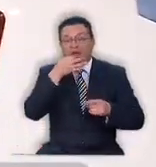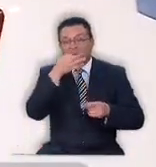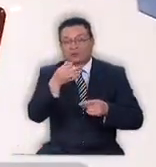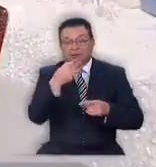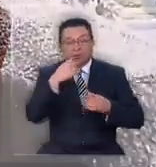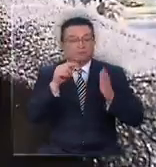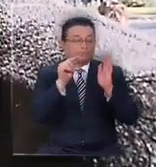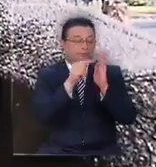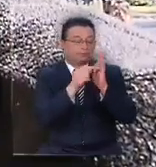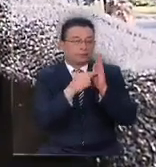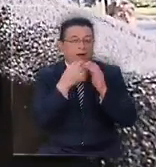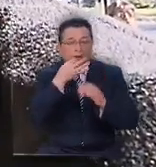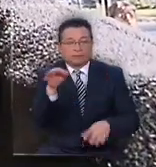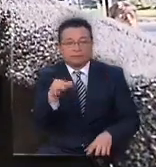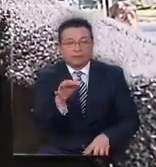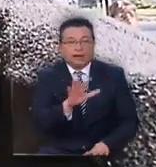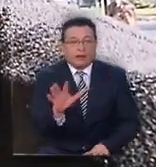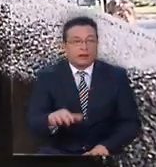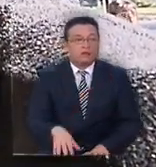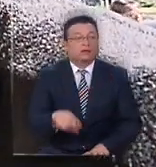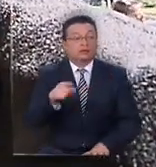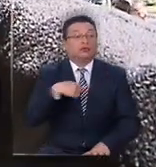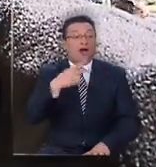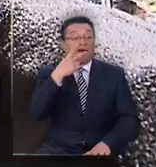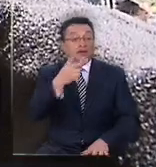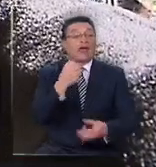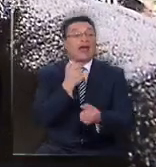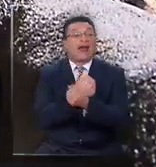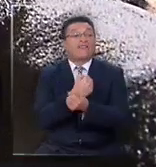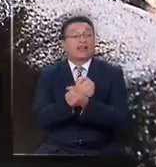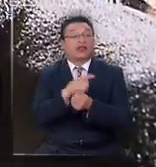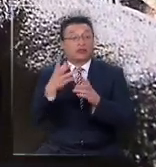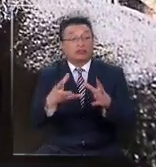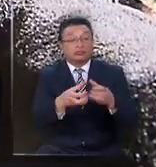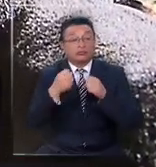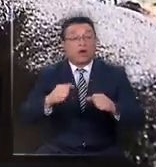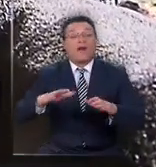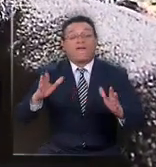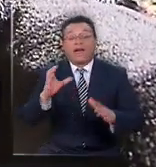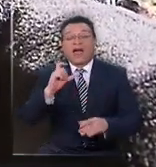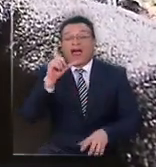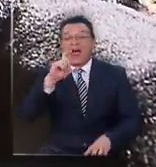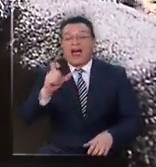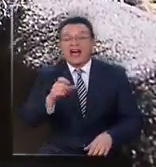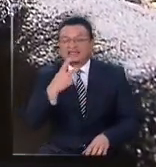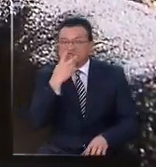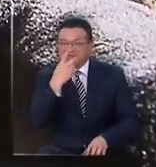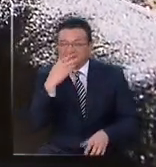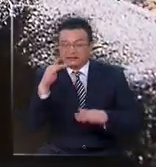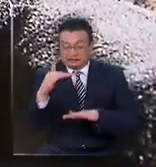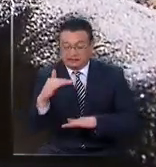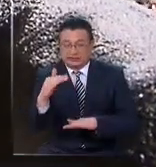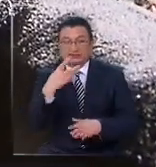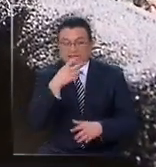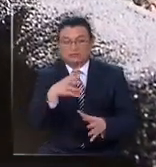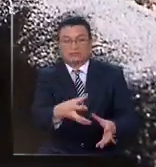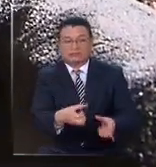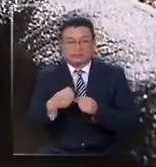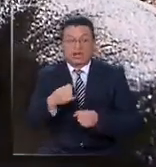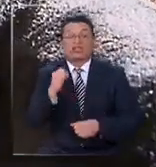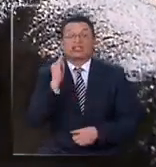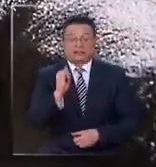por citófono. Yo solo vi que los carabineros se llevaban un pequeño balón de gas. ¿Un pequeño balón de